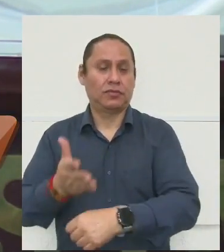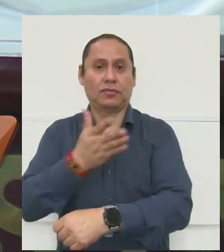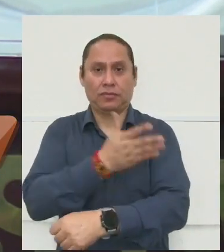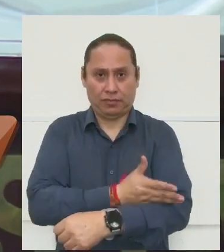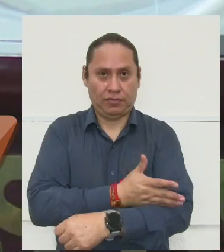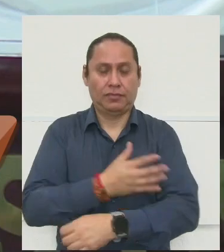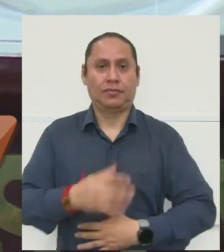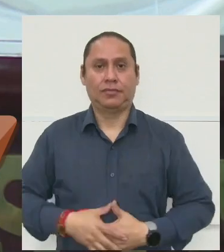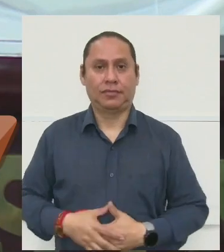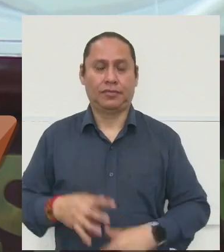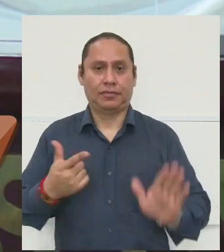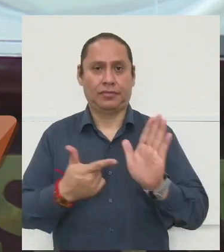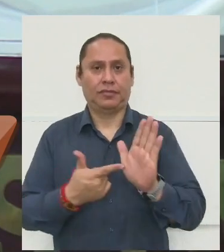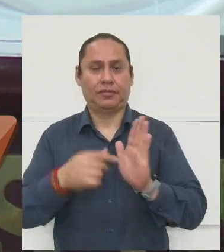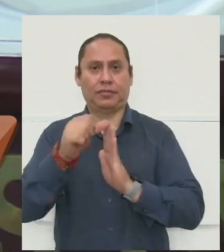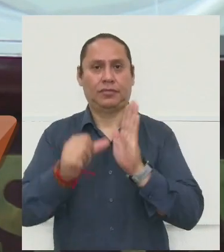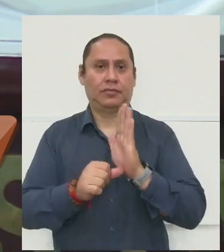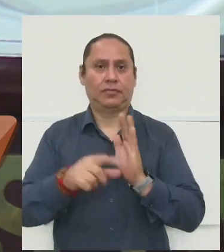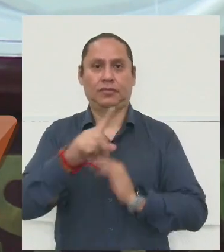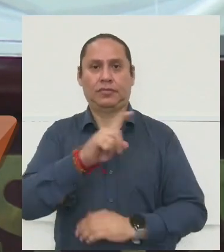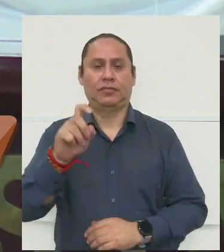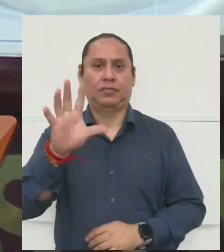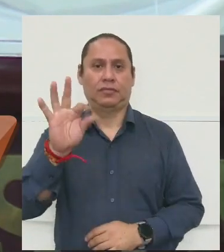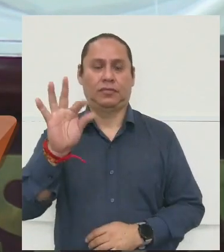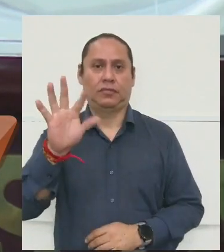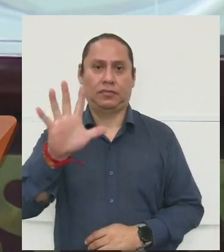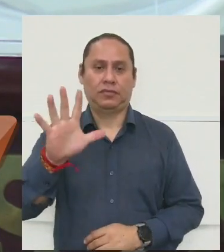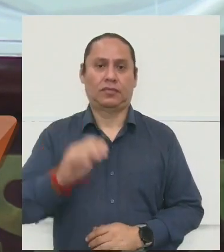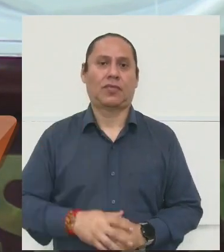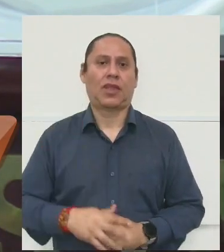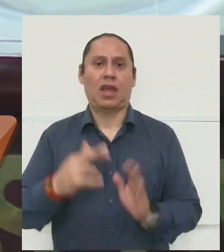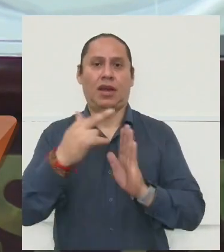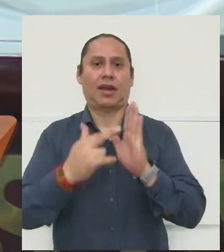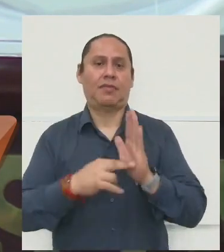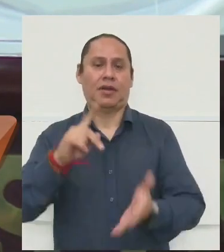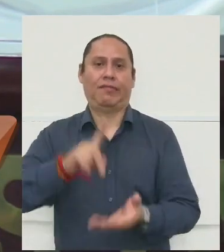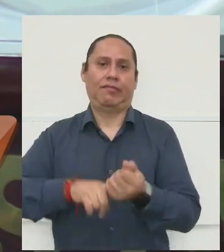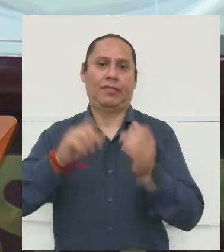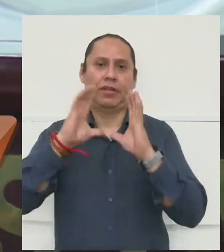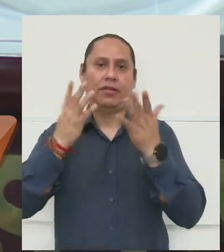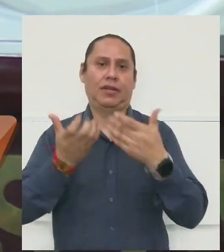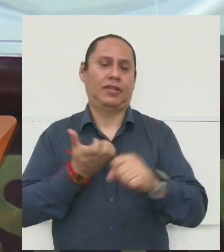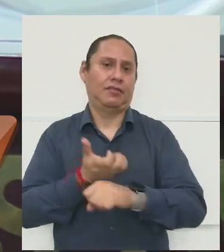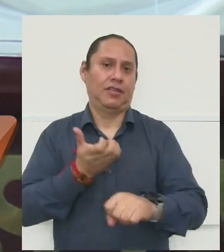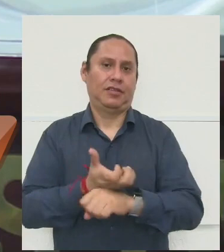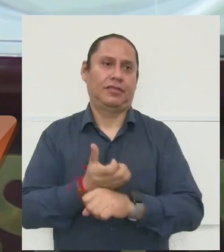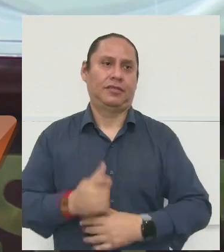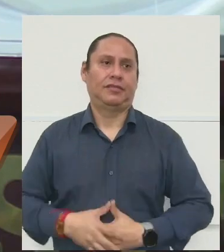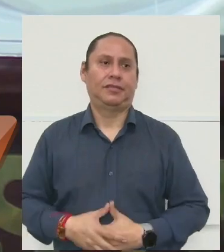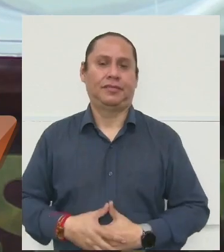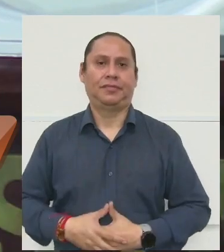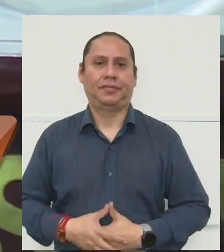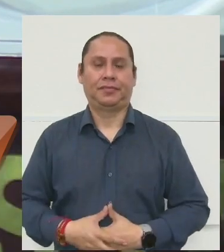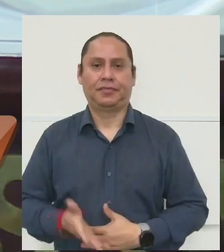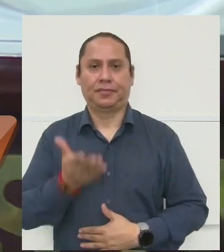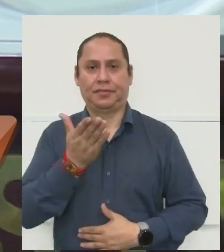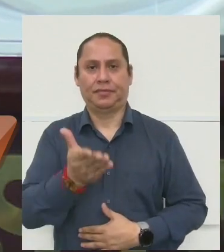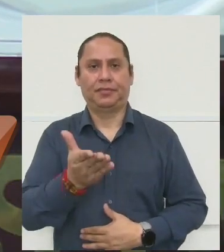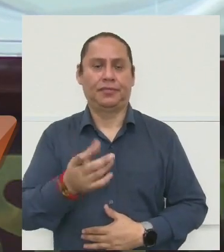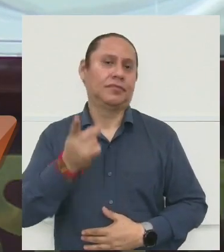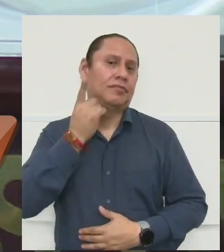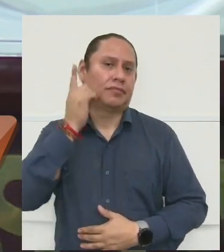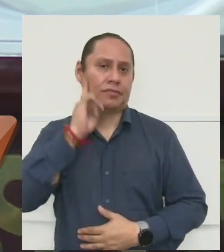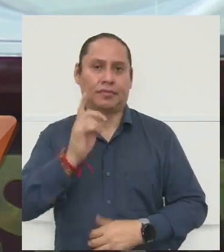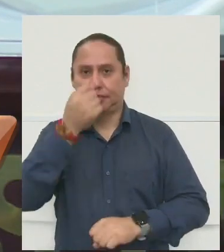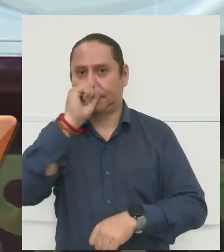anterior y con fundamento en el artículo 145 del reglamento interior de este poder legislativo Solicito a la